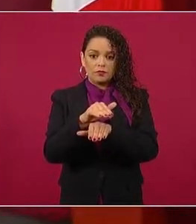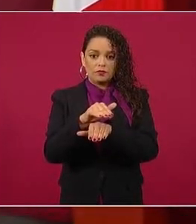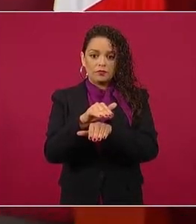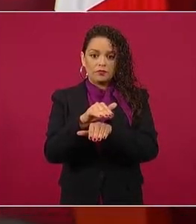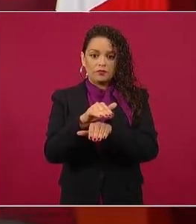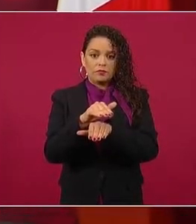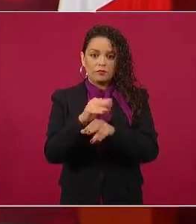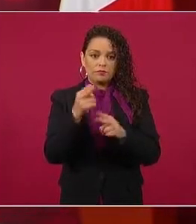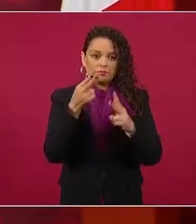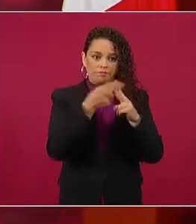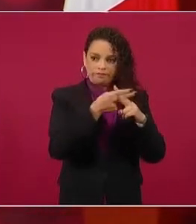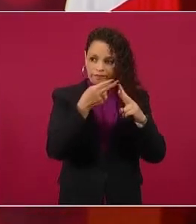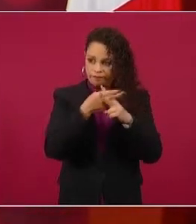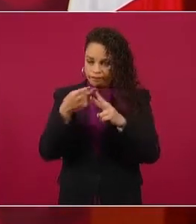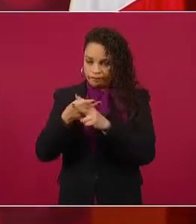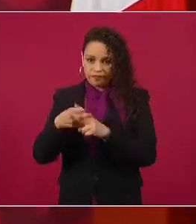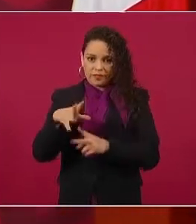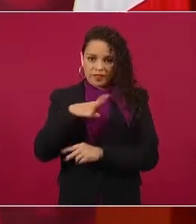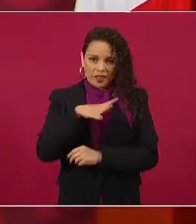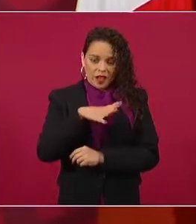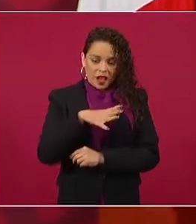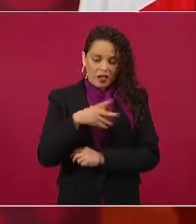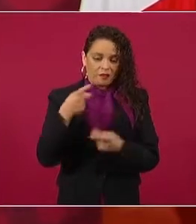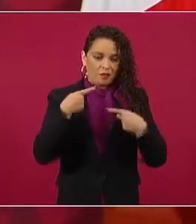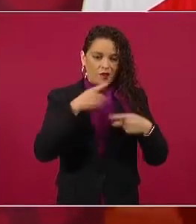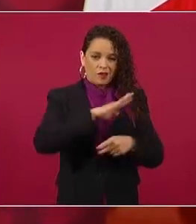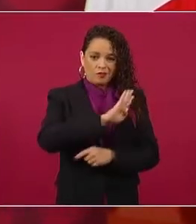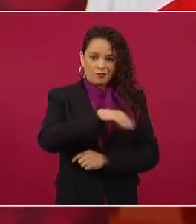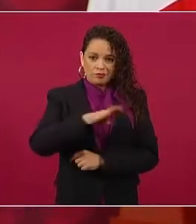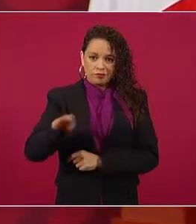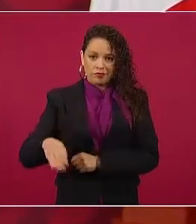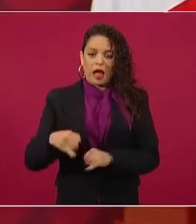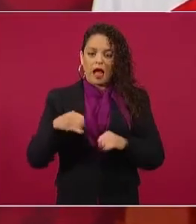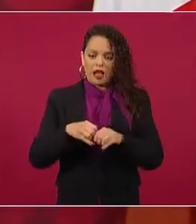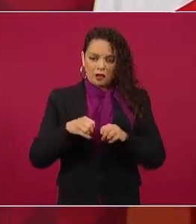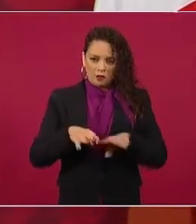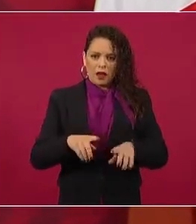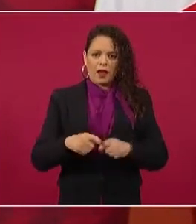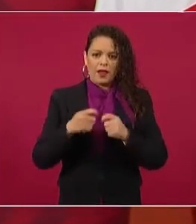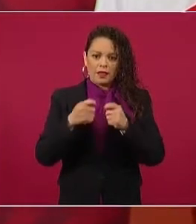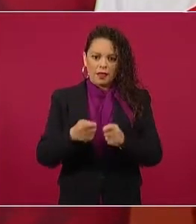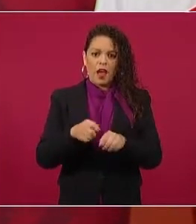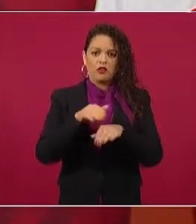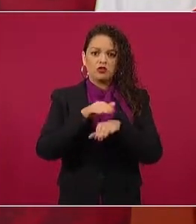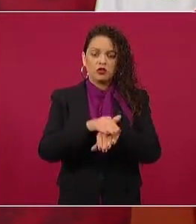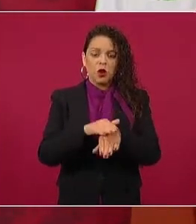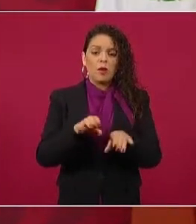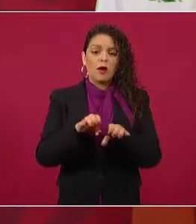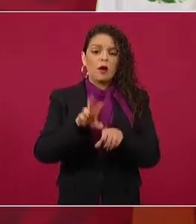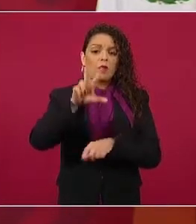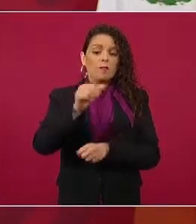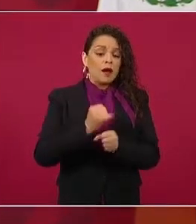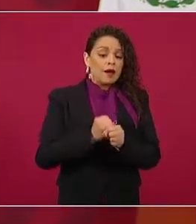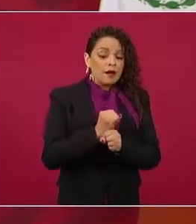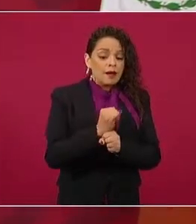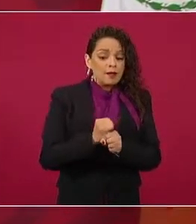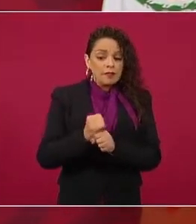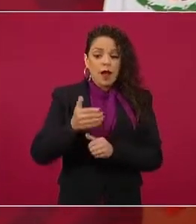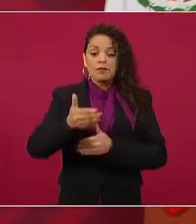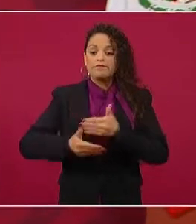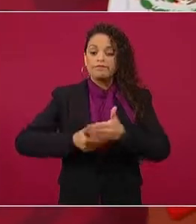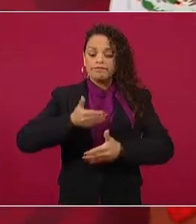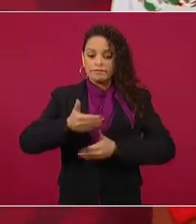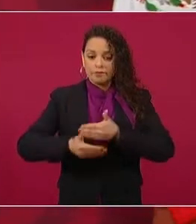asesinatos que han habido, vamos a informar de avances en investigación,